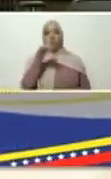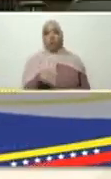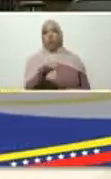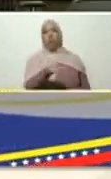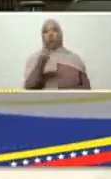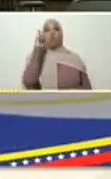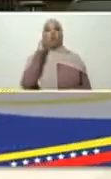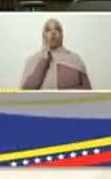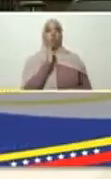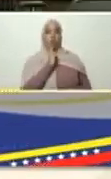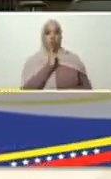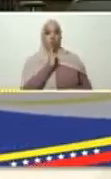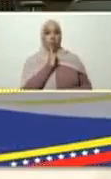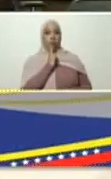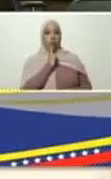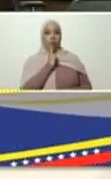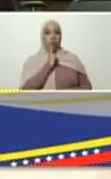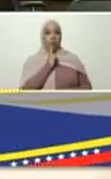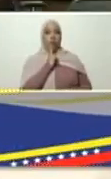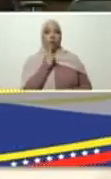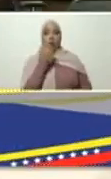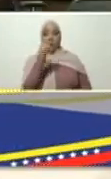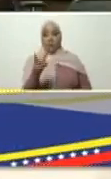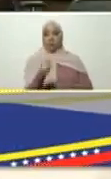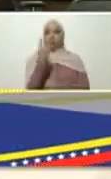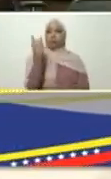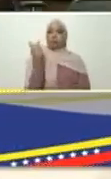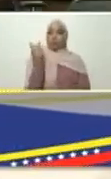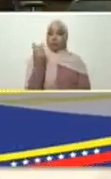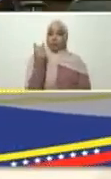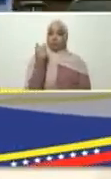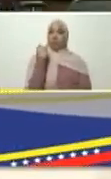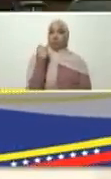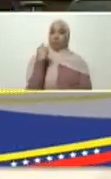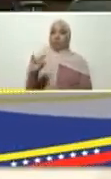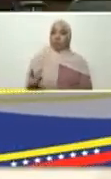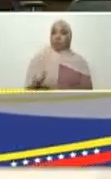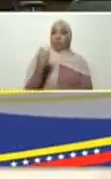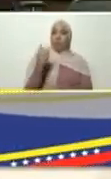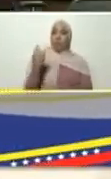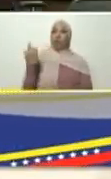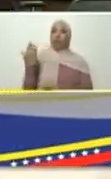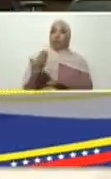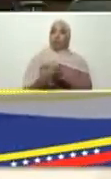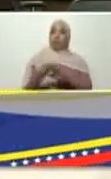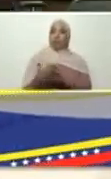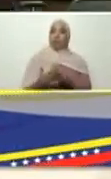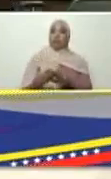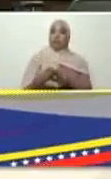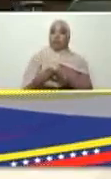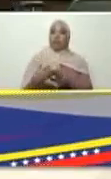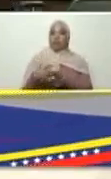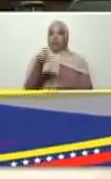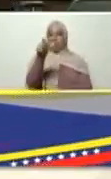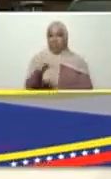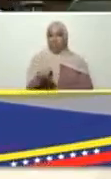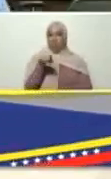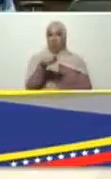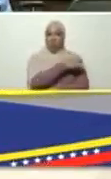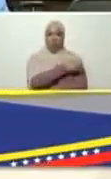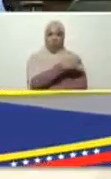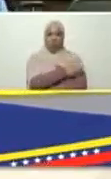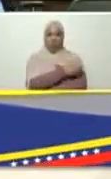bolivarianismo, para engañar. Y pudiera suceder que un Conflay con agua